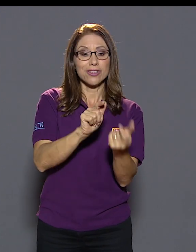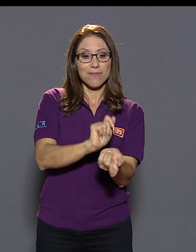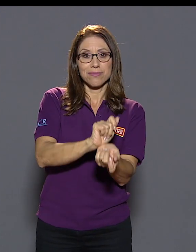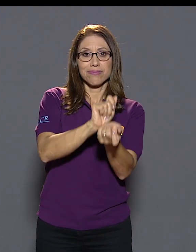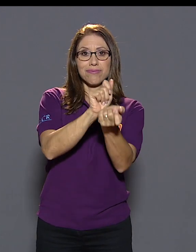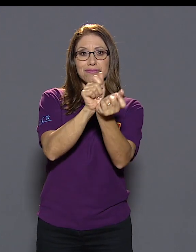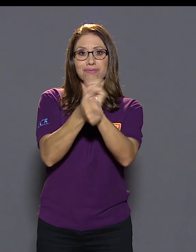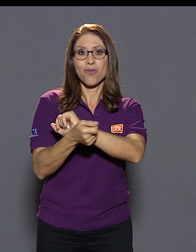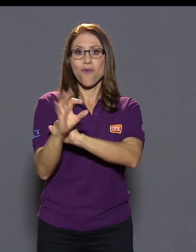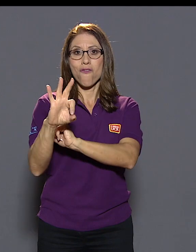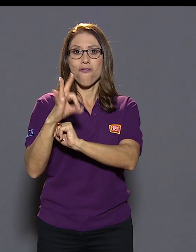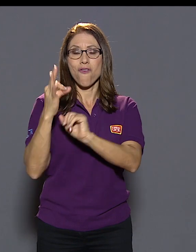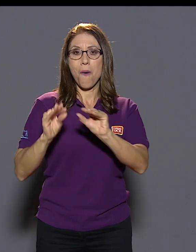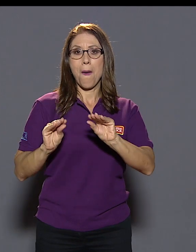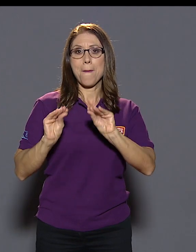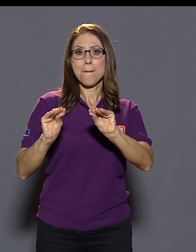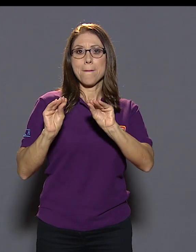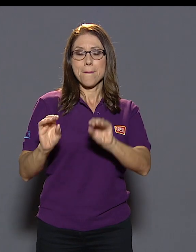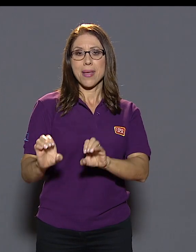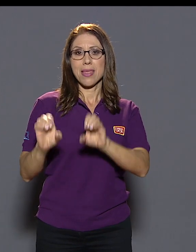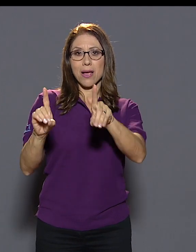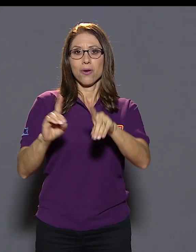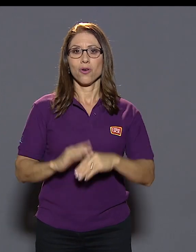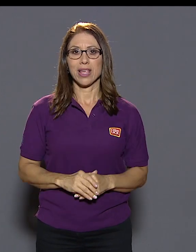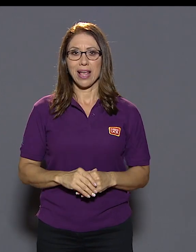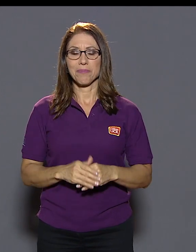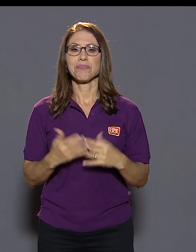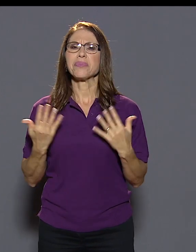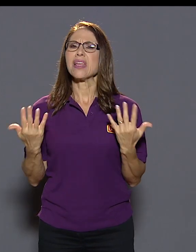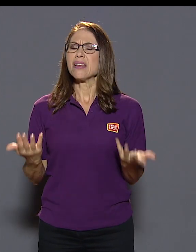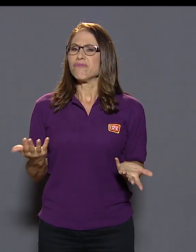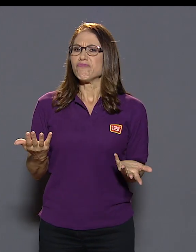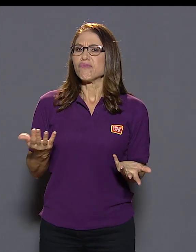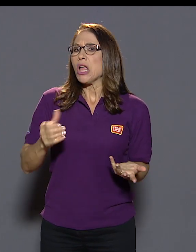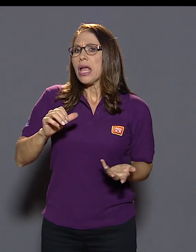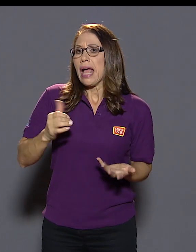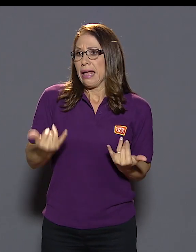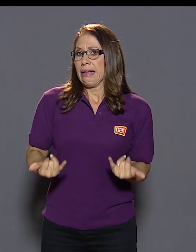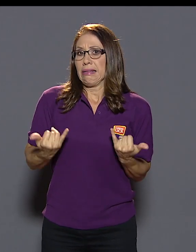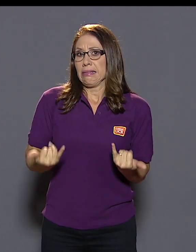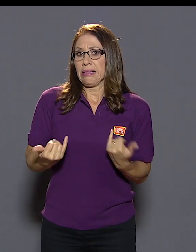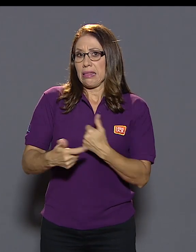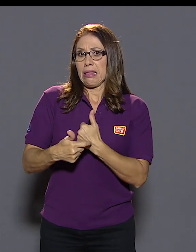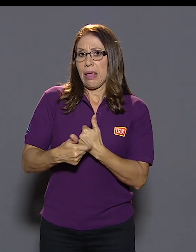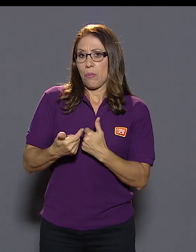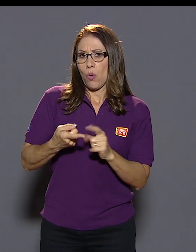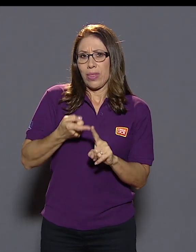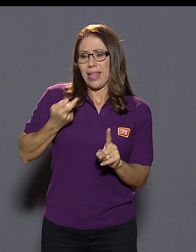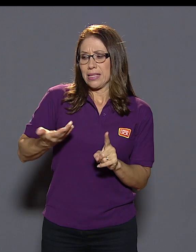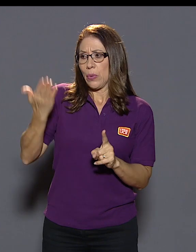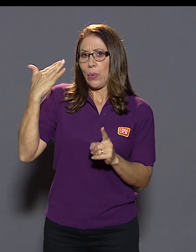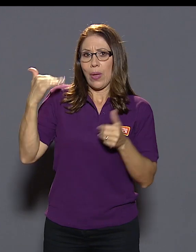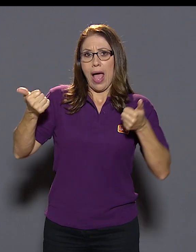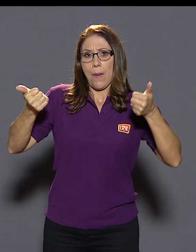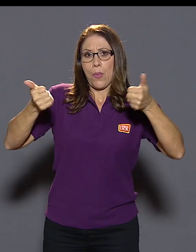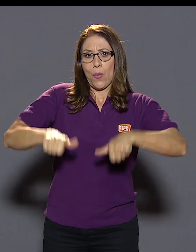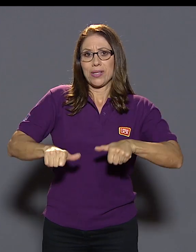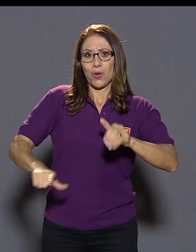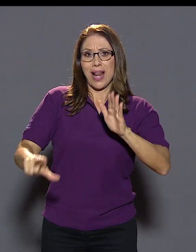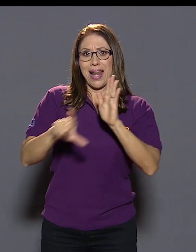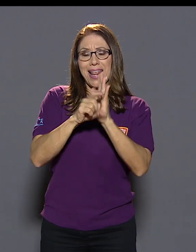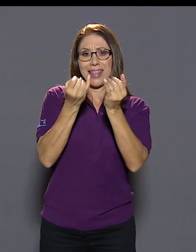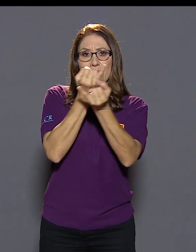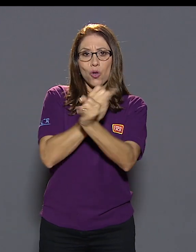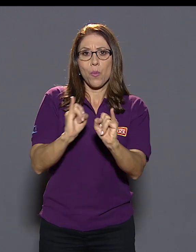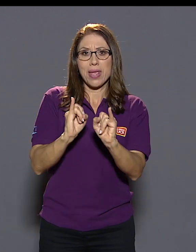versión pedagógica? ¿Qué otras dificultades se ha encontrado ya en este tiempo desde la aprobación de la ley de